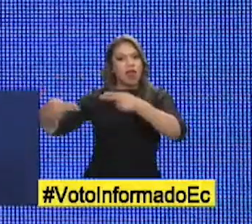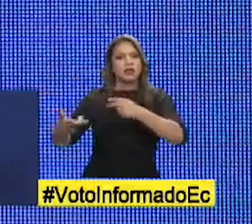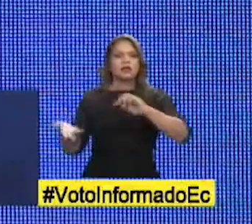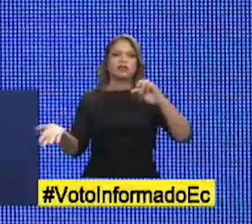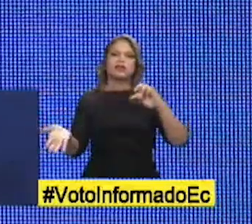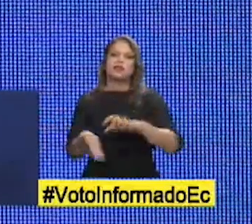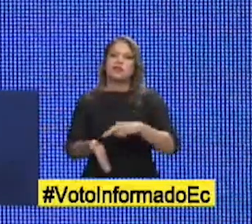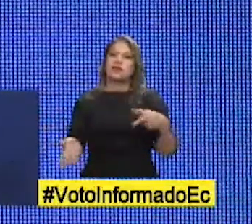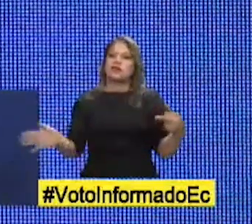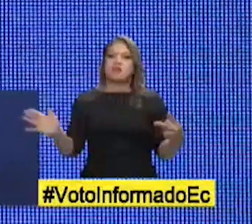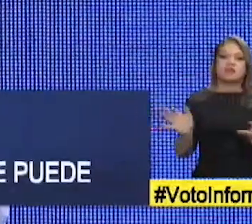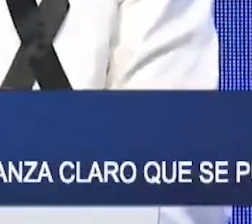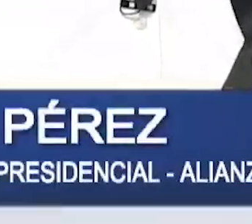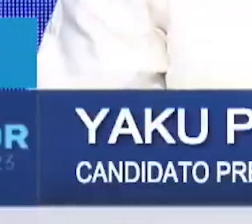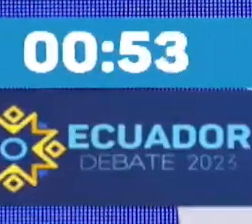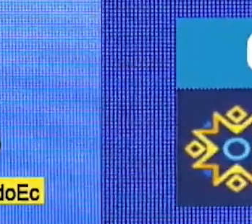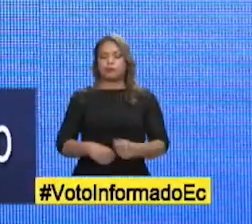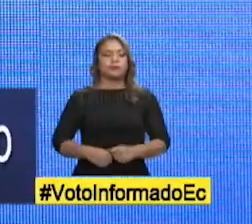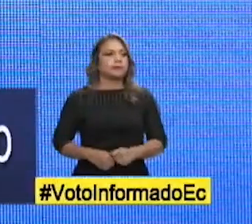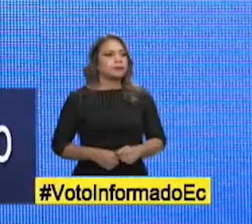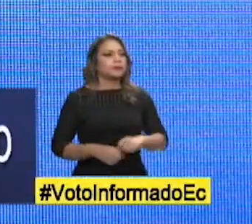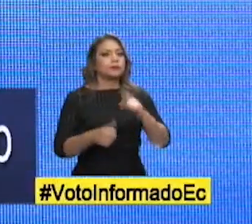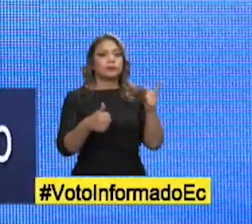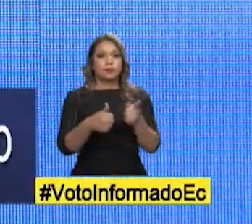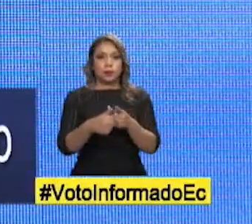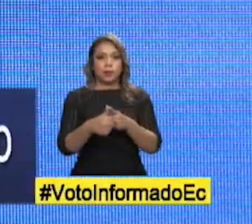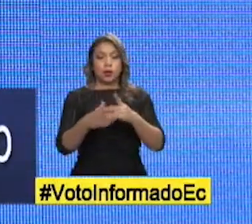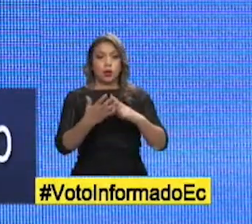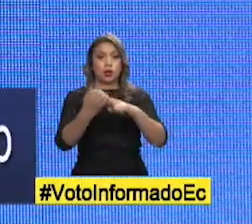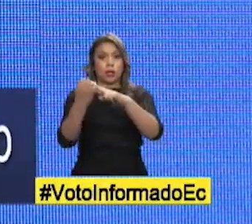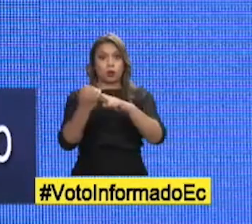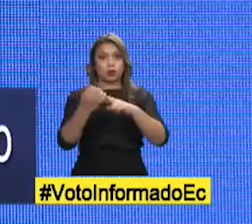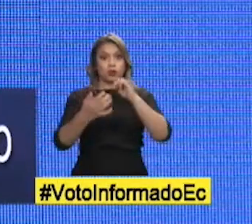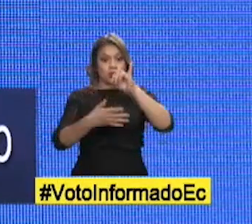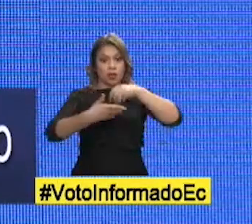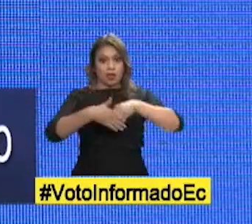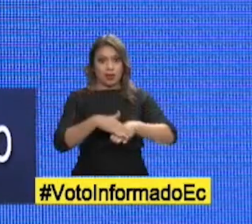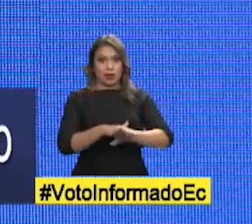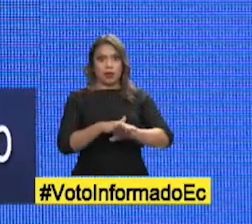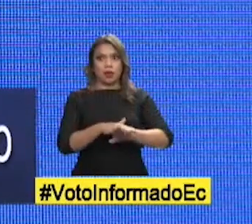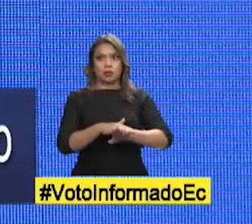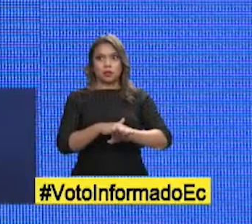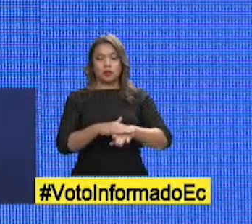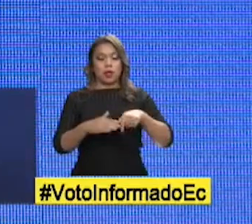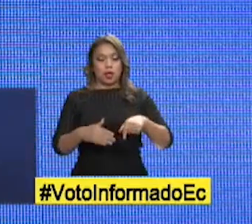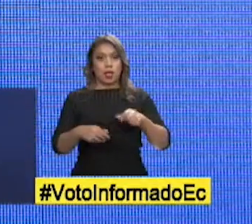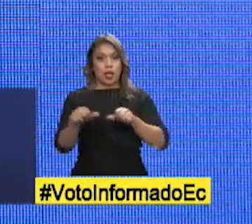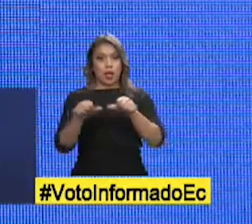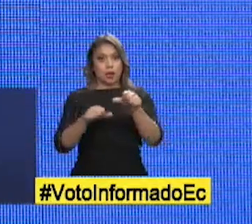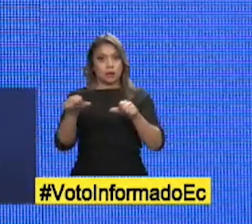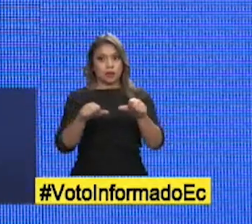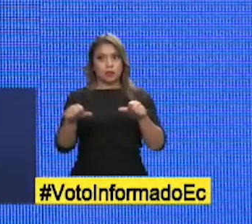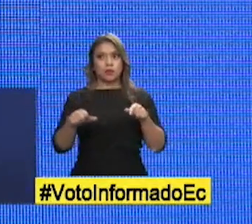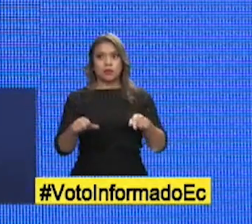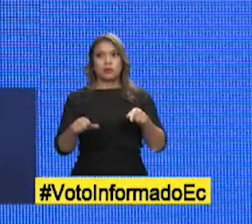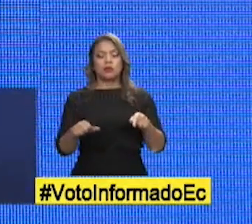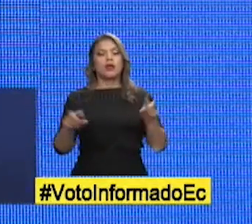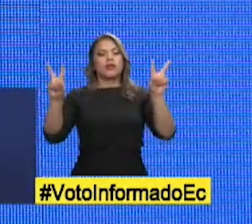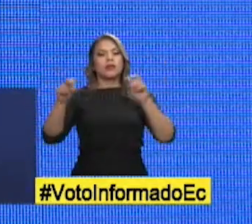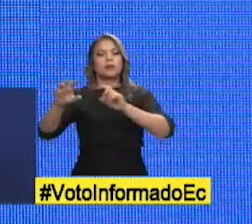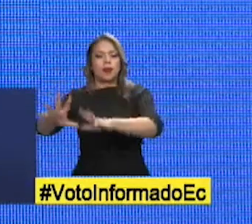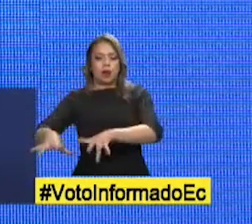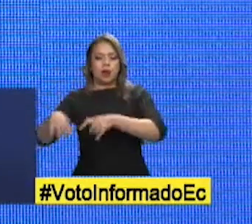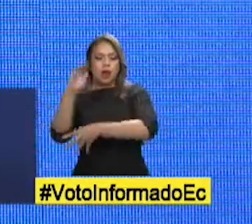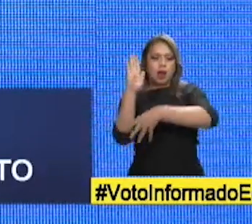en términos de política económica porque todo recurso fresco que llegue al al manejo del Estado vaya a la agricultura